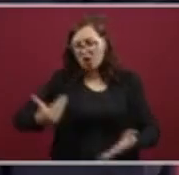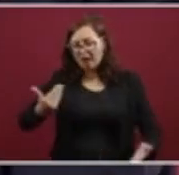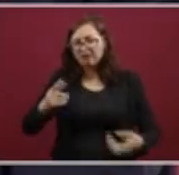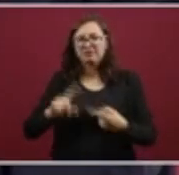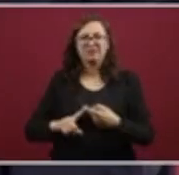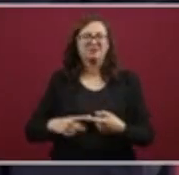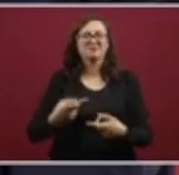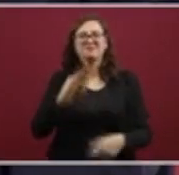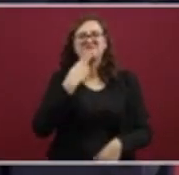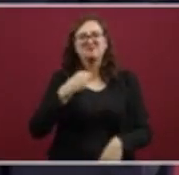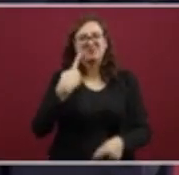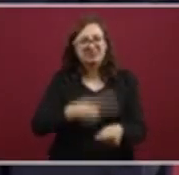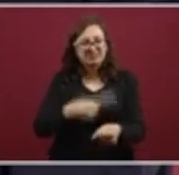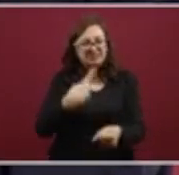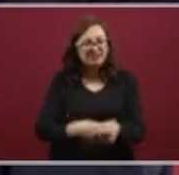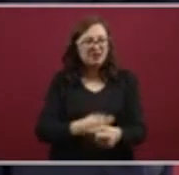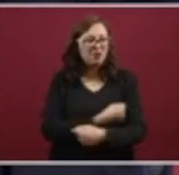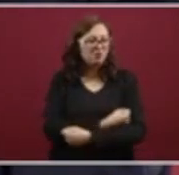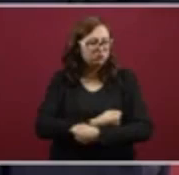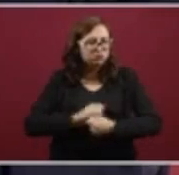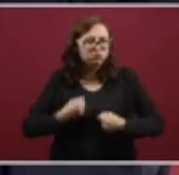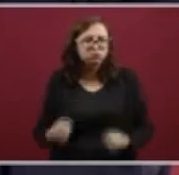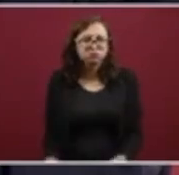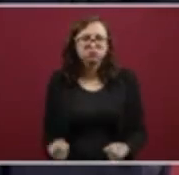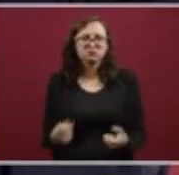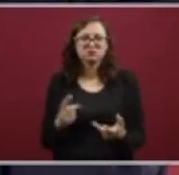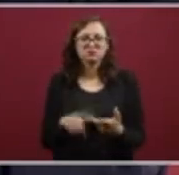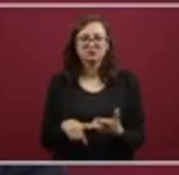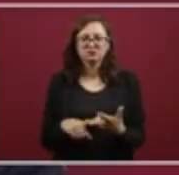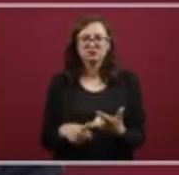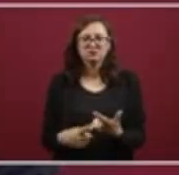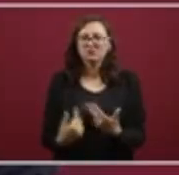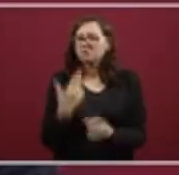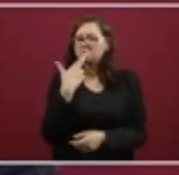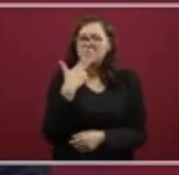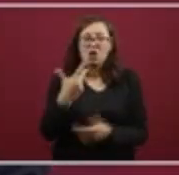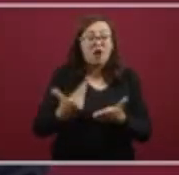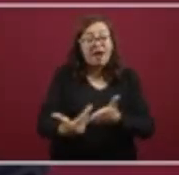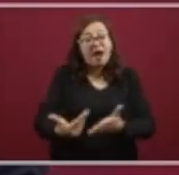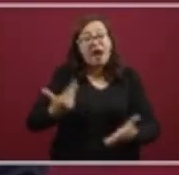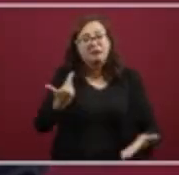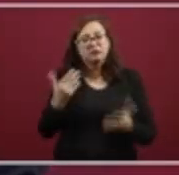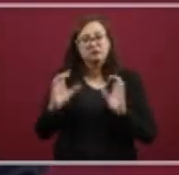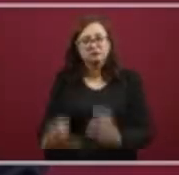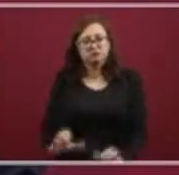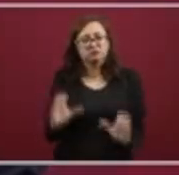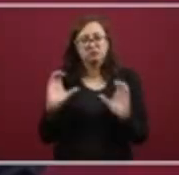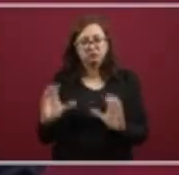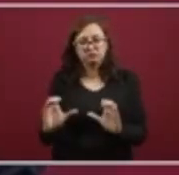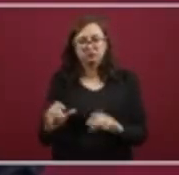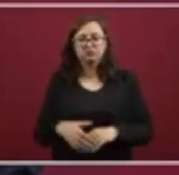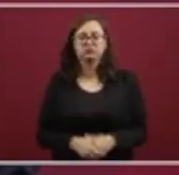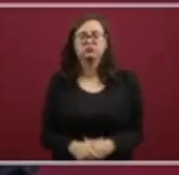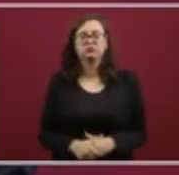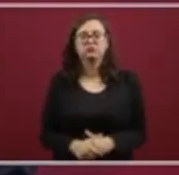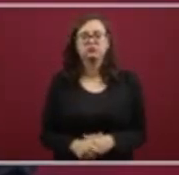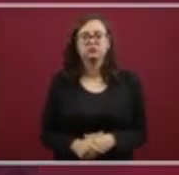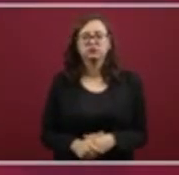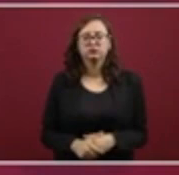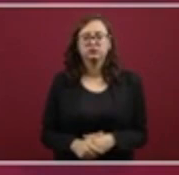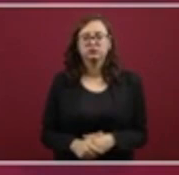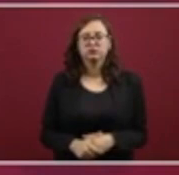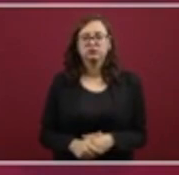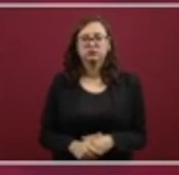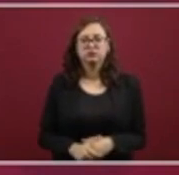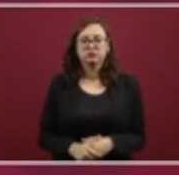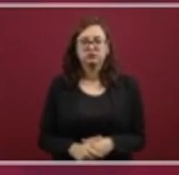diabetes, obesidad, lo mejor es la prevención. Bueno, primer